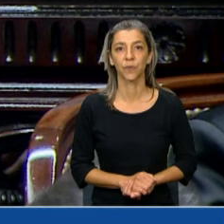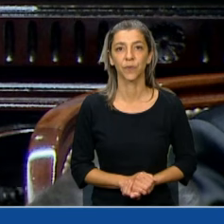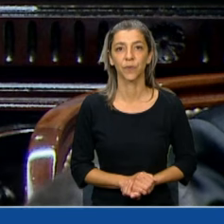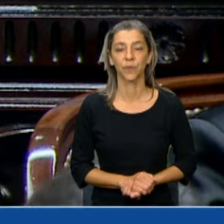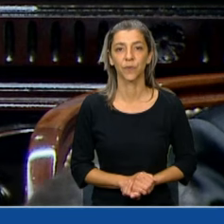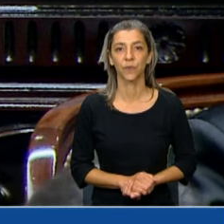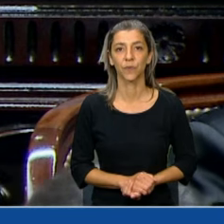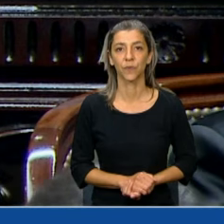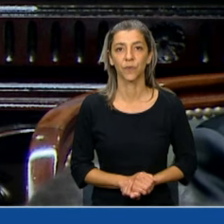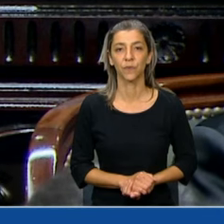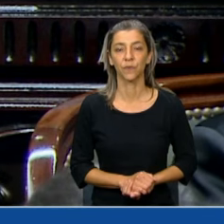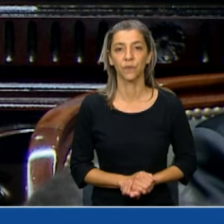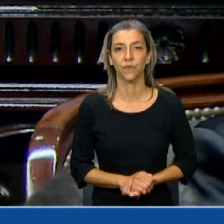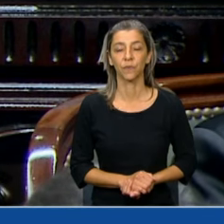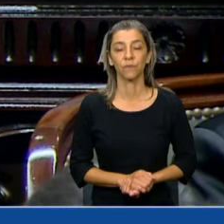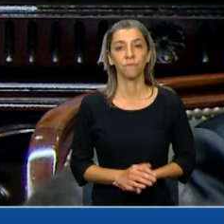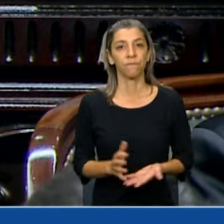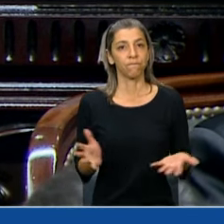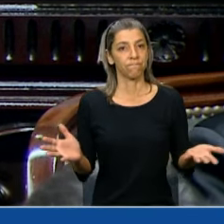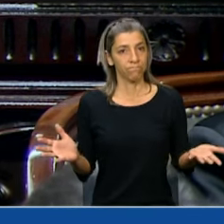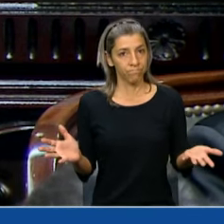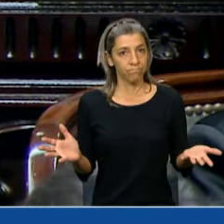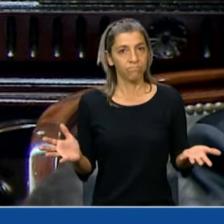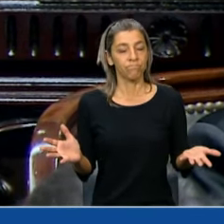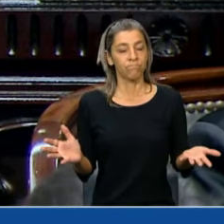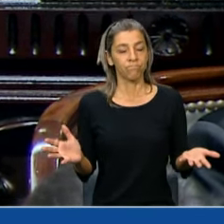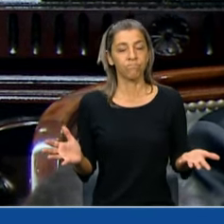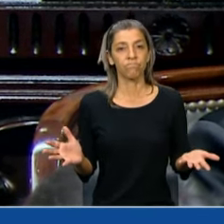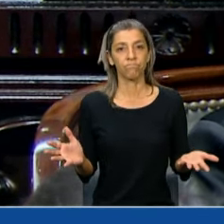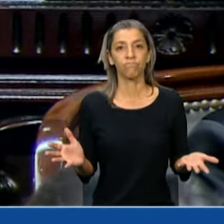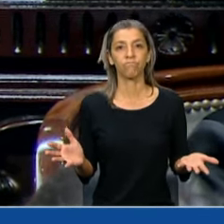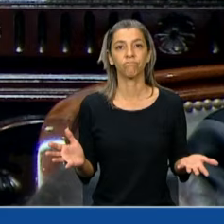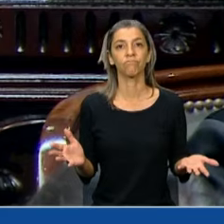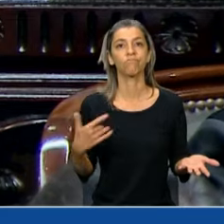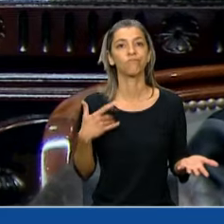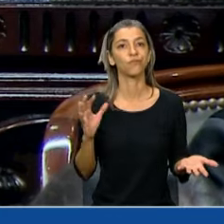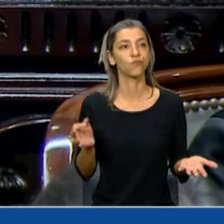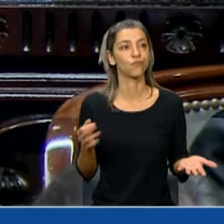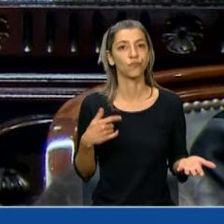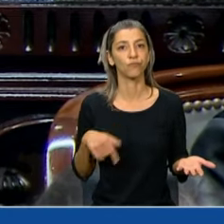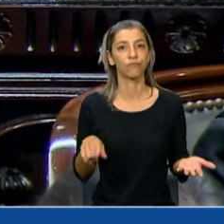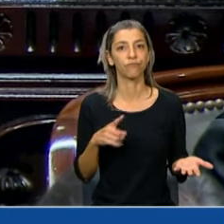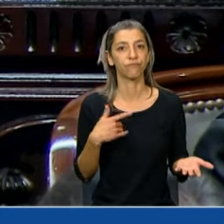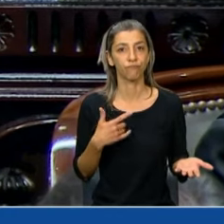presidenta ante tanto dolor ante tanta